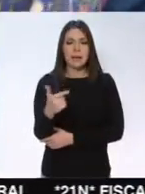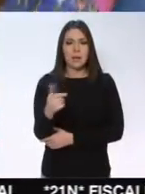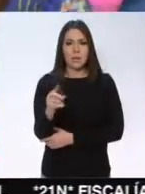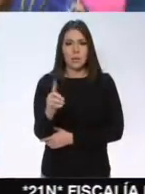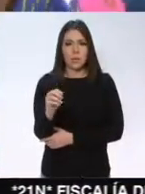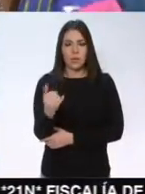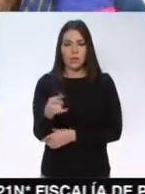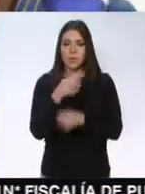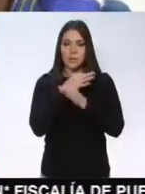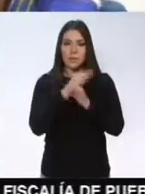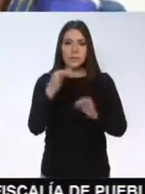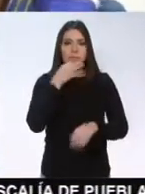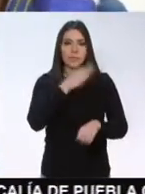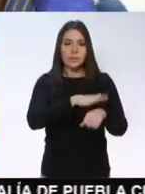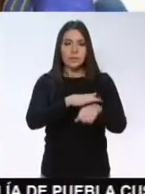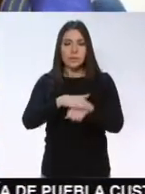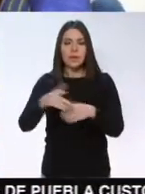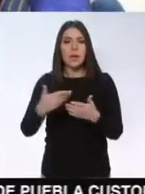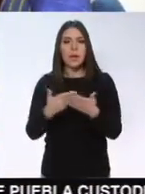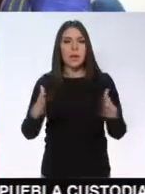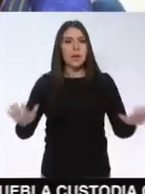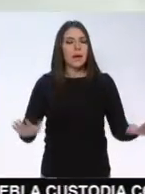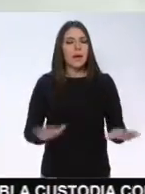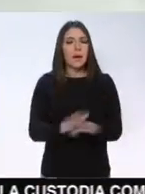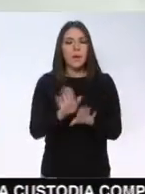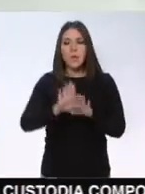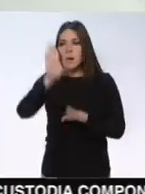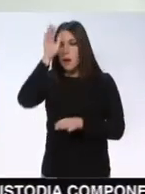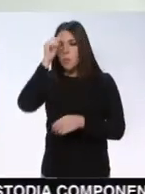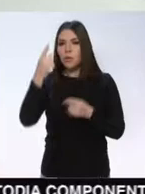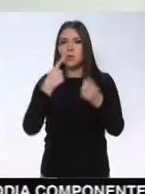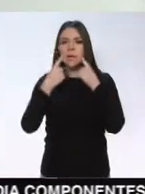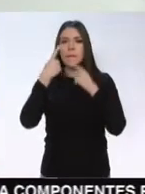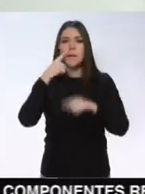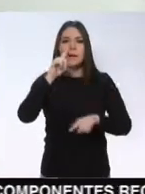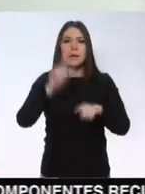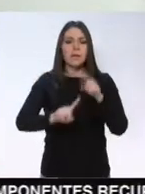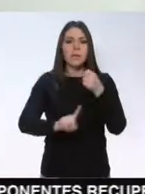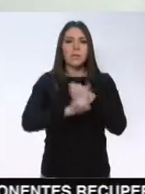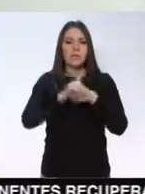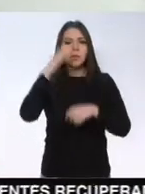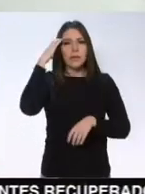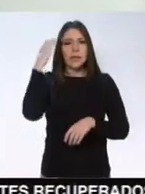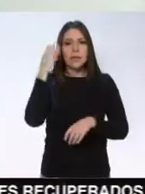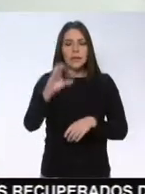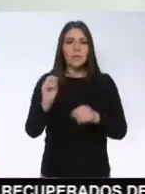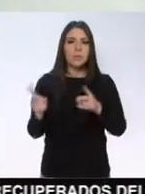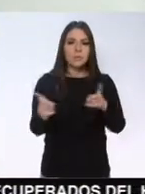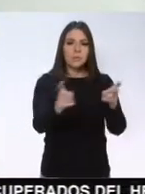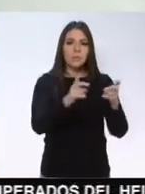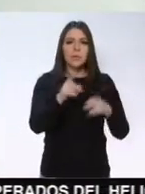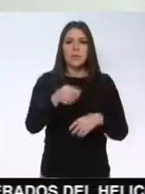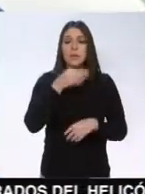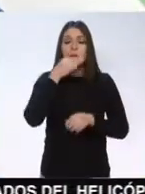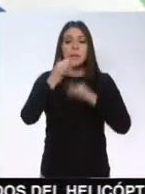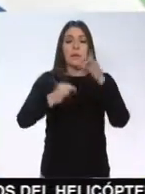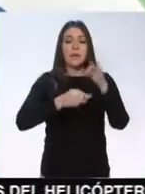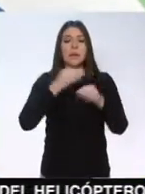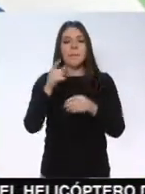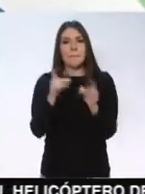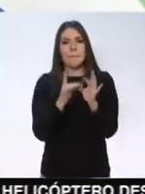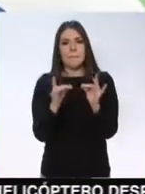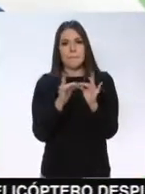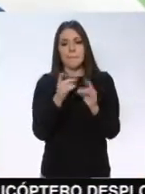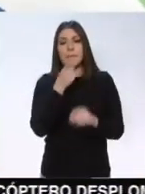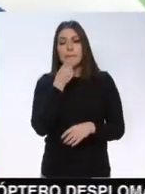conocer que en el cambio de estrategia contra la delincuencia, la dependencia no le apuesta a los operativos espectaculares.